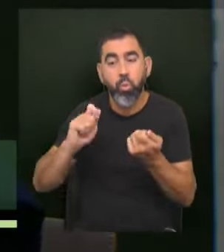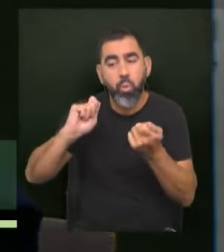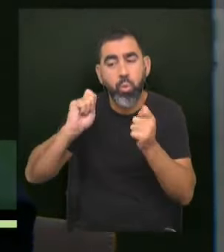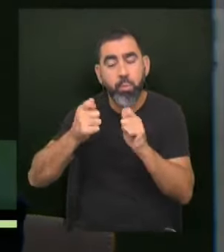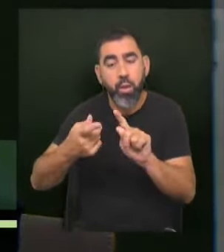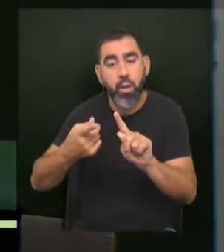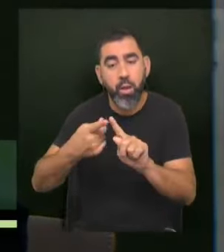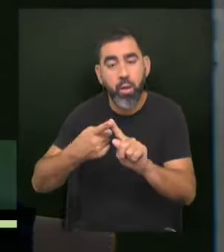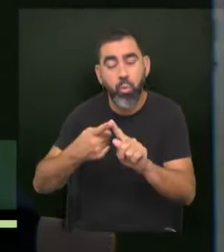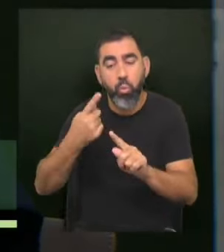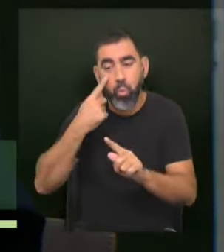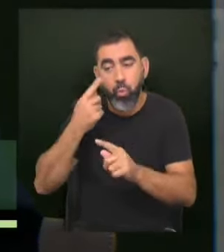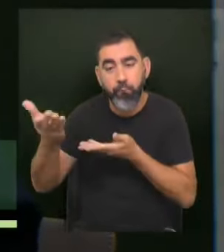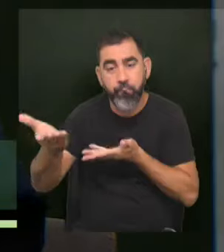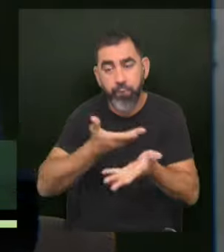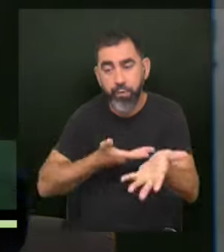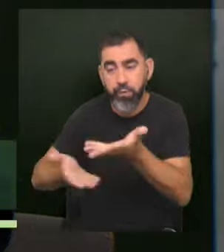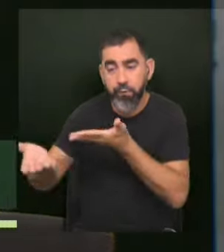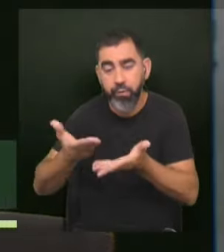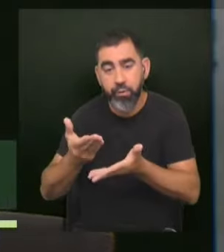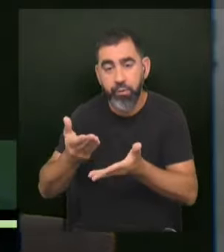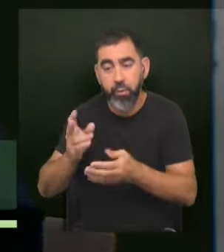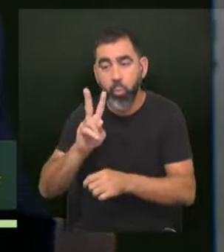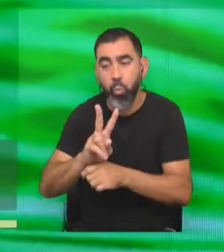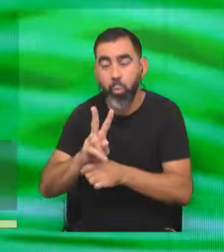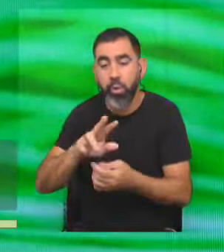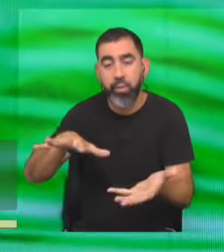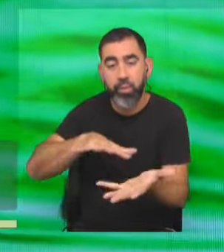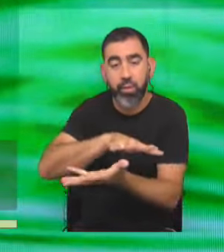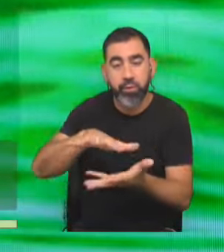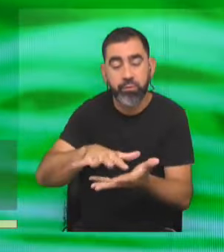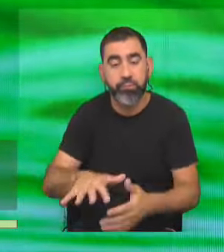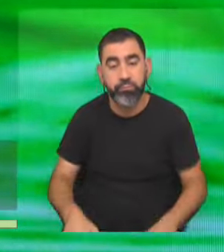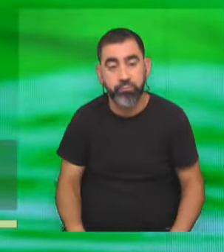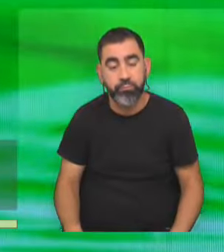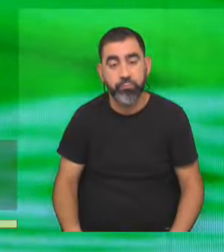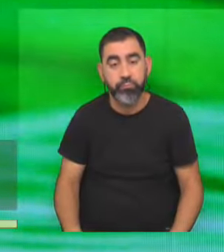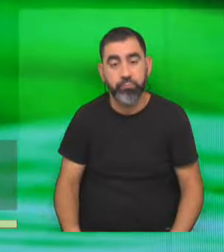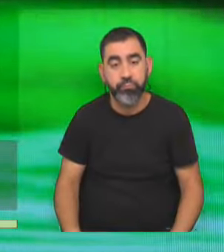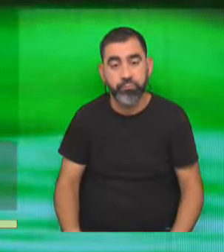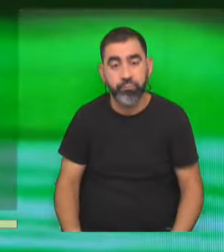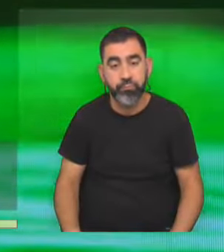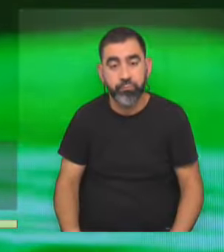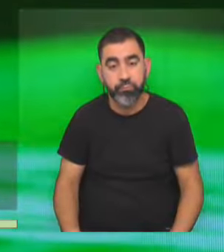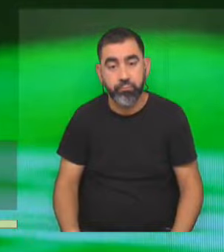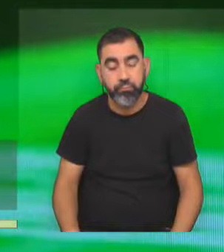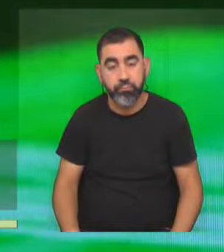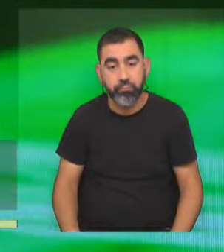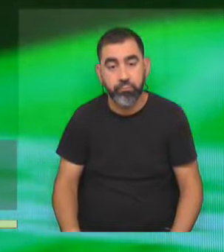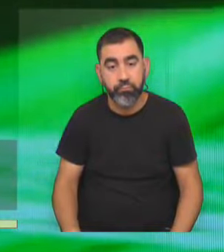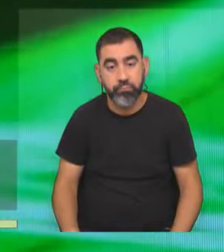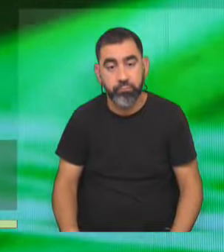acuerdos básicos de convivencia no de de cuidarse en el barrio Bueno este se quiere esa